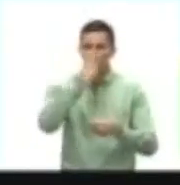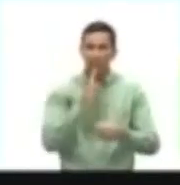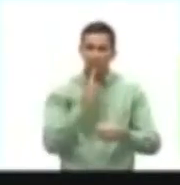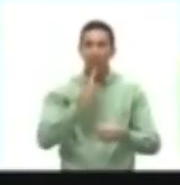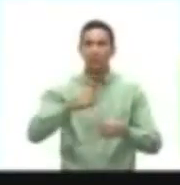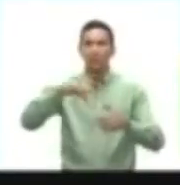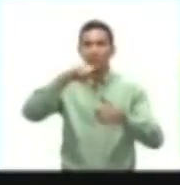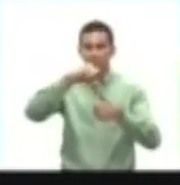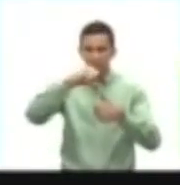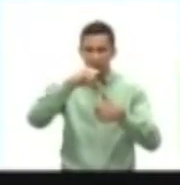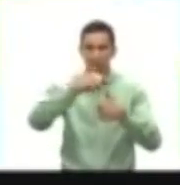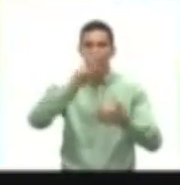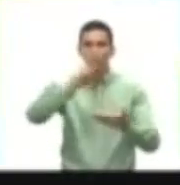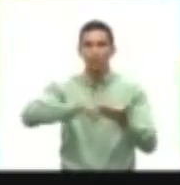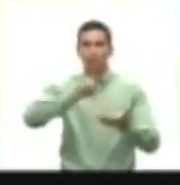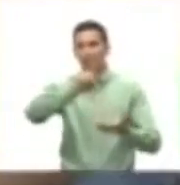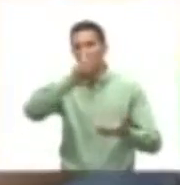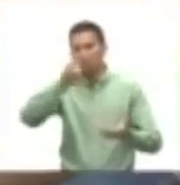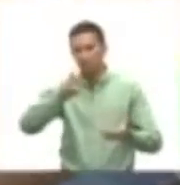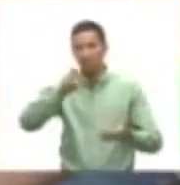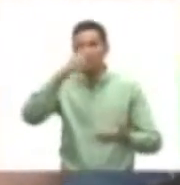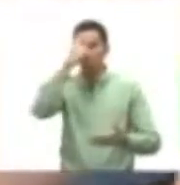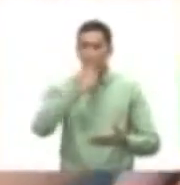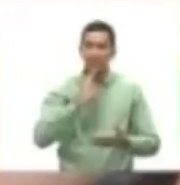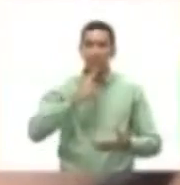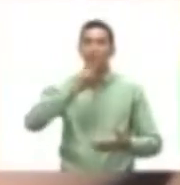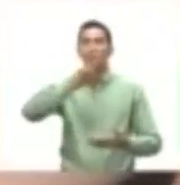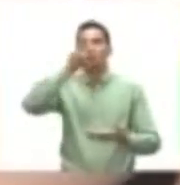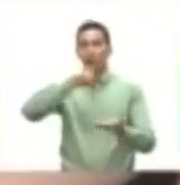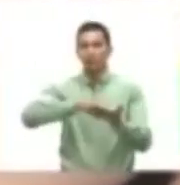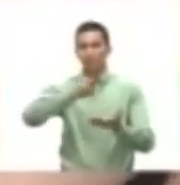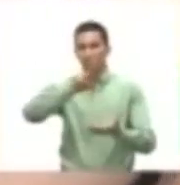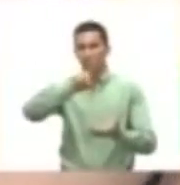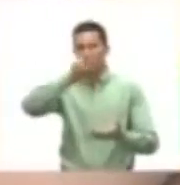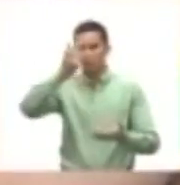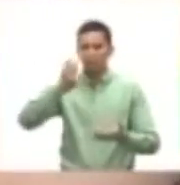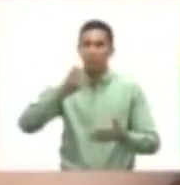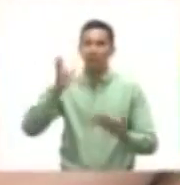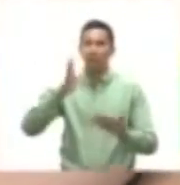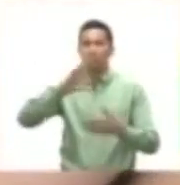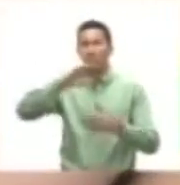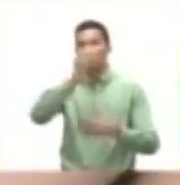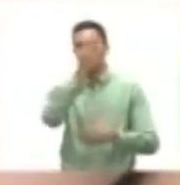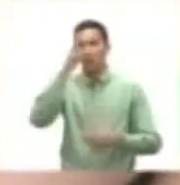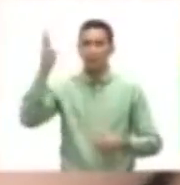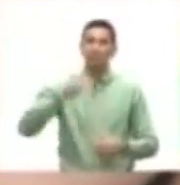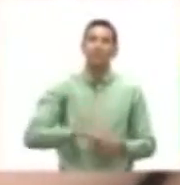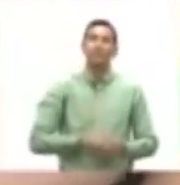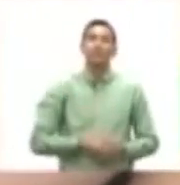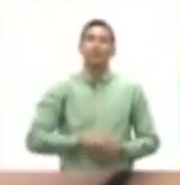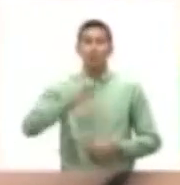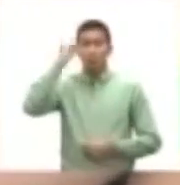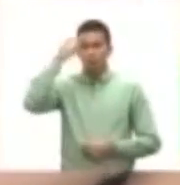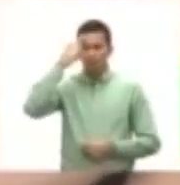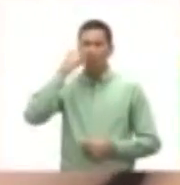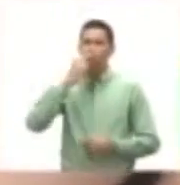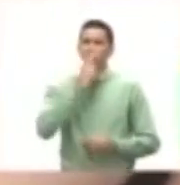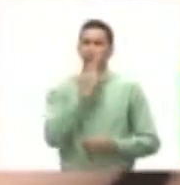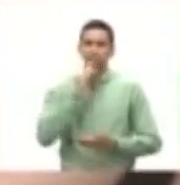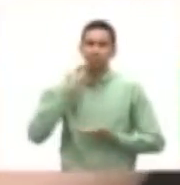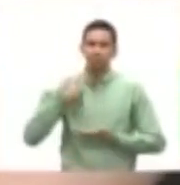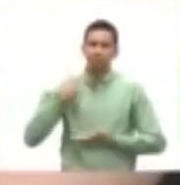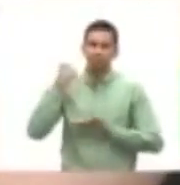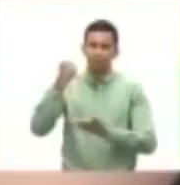del Caribe en 2018 en Barranquilla. El gobierno mantiene su apoyo tanto a los Juegos Centroamericanos de julio